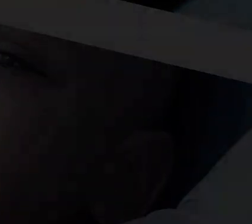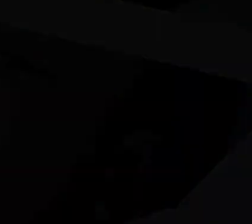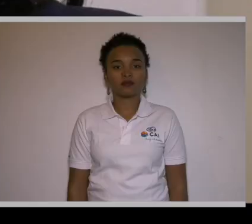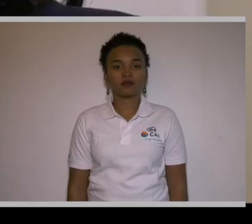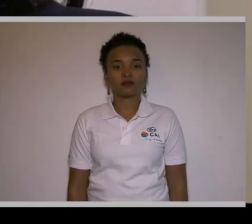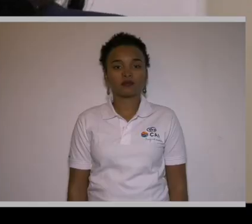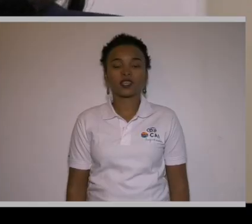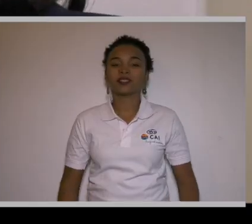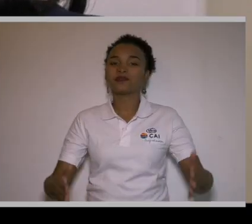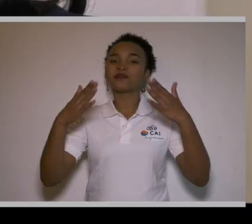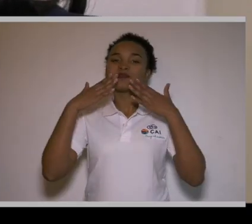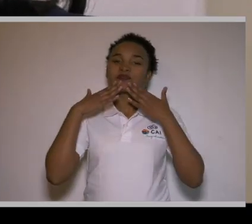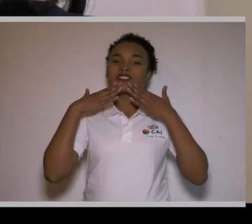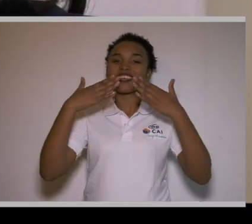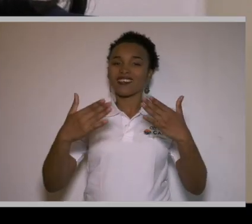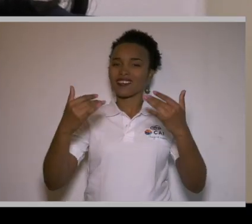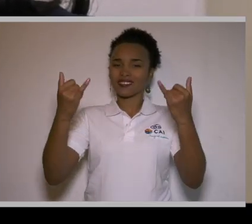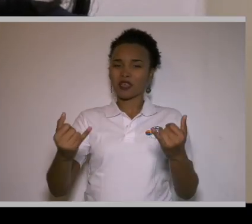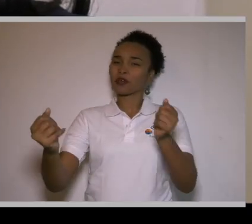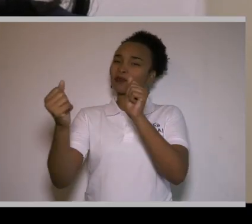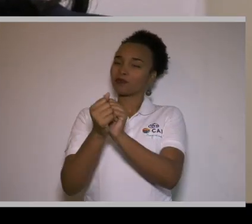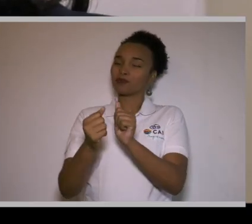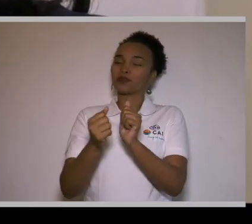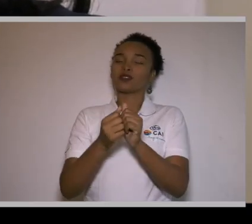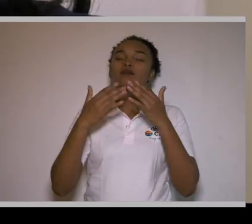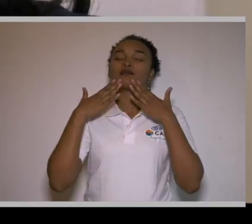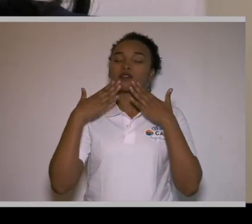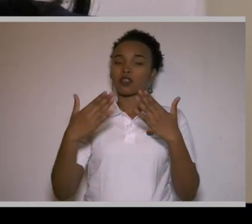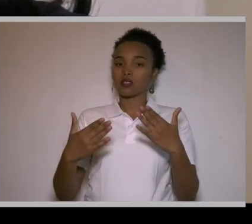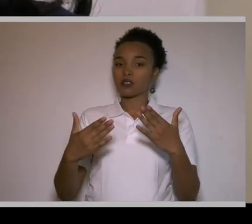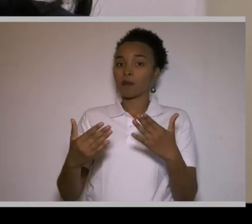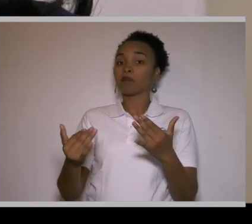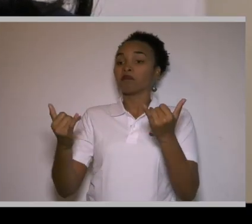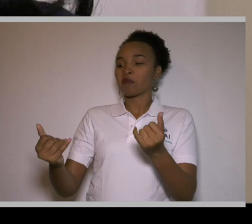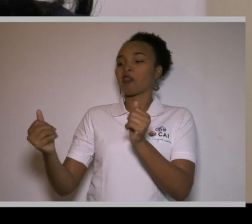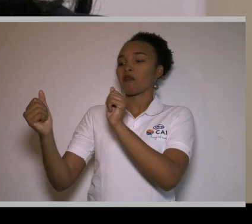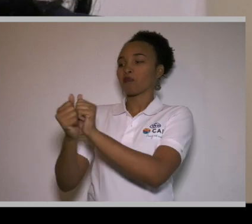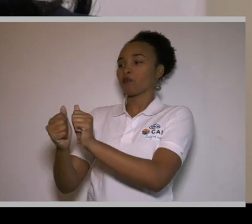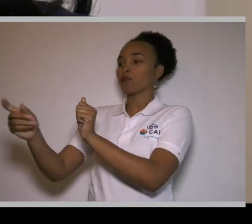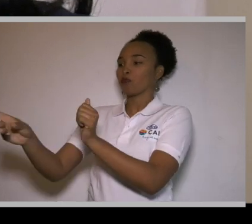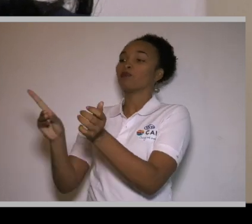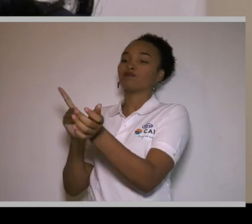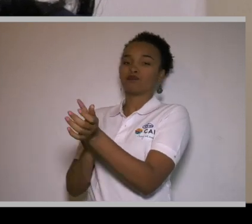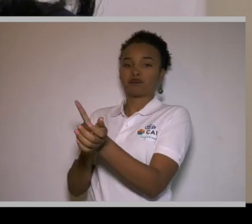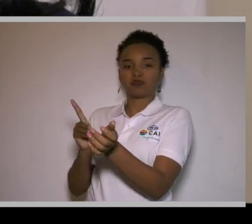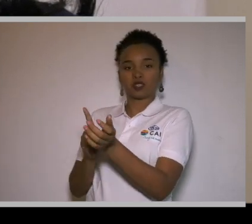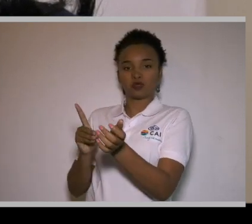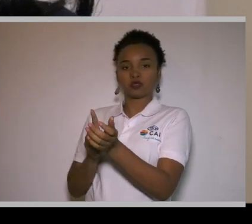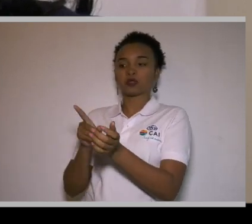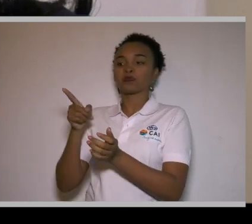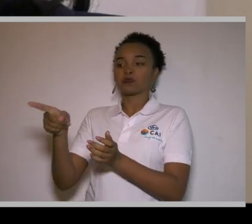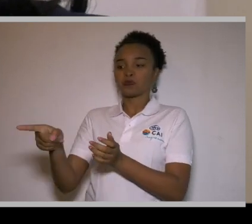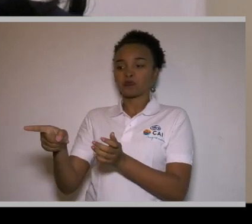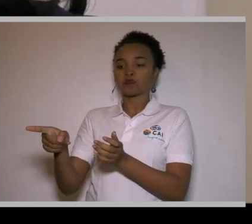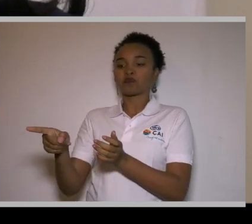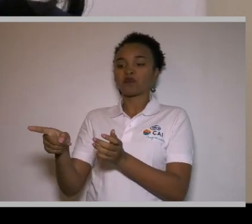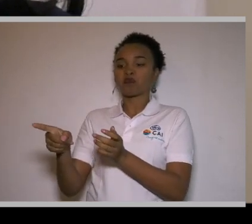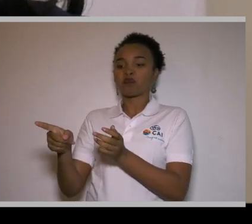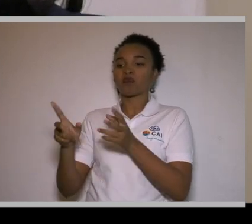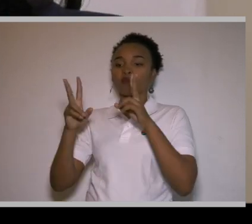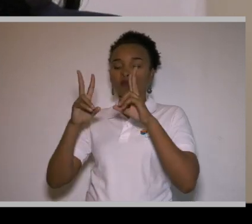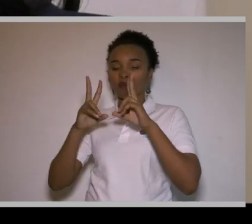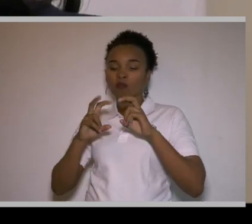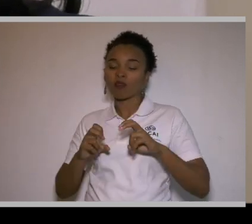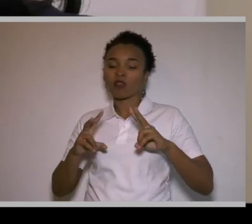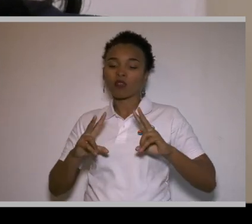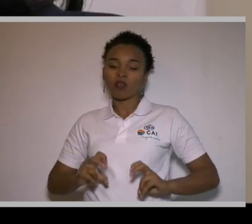Gracias por continuar con nosotros. Estamos en compañía de la doctora Xiomara Hilario, con quien